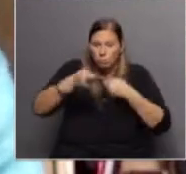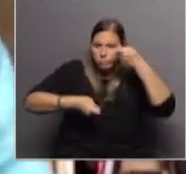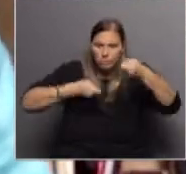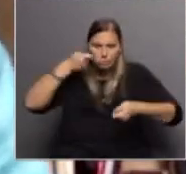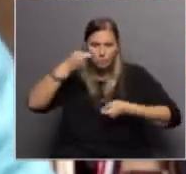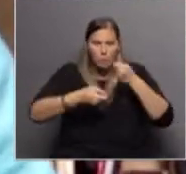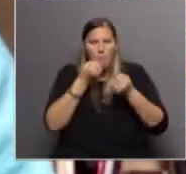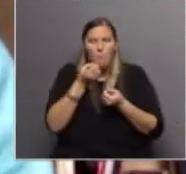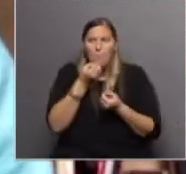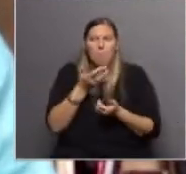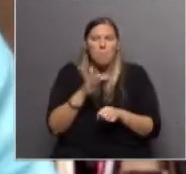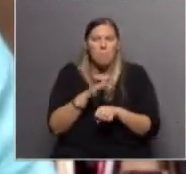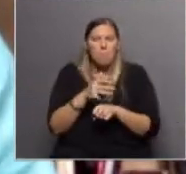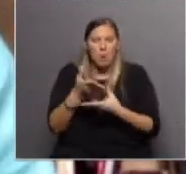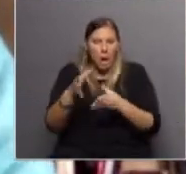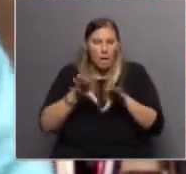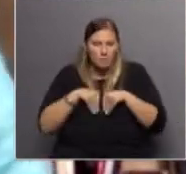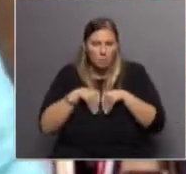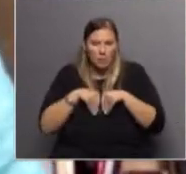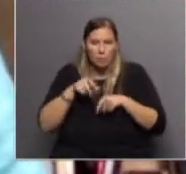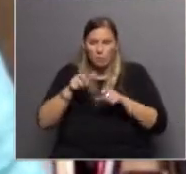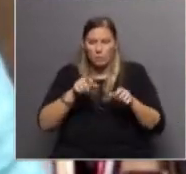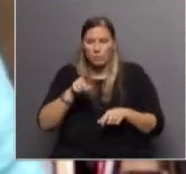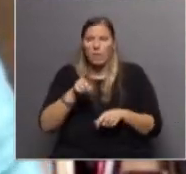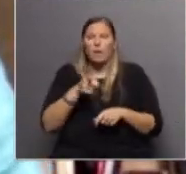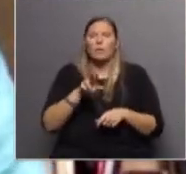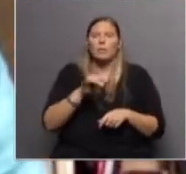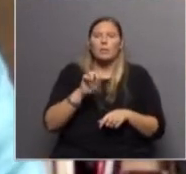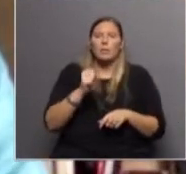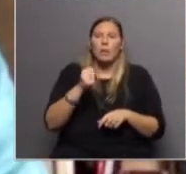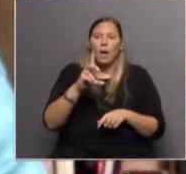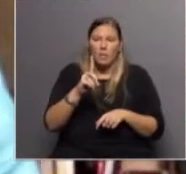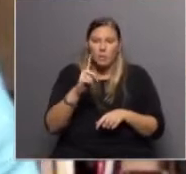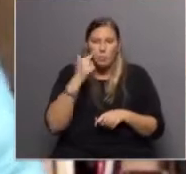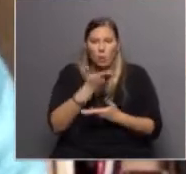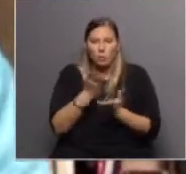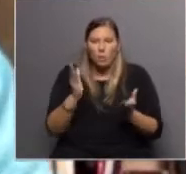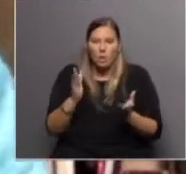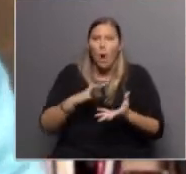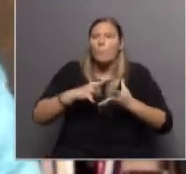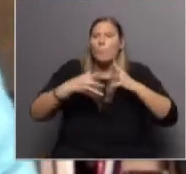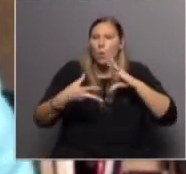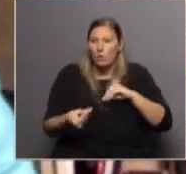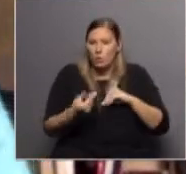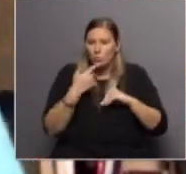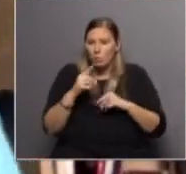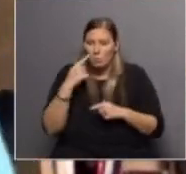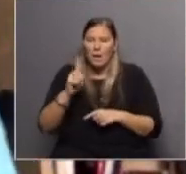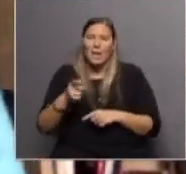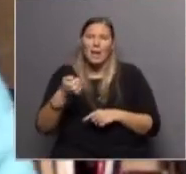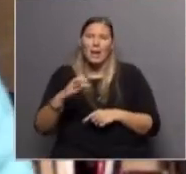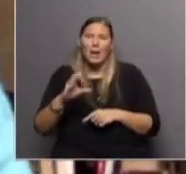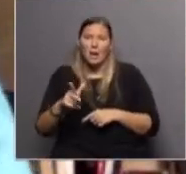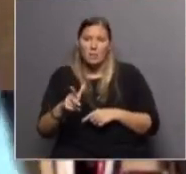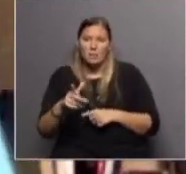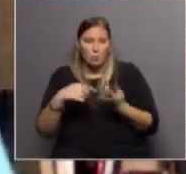es bienvenido y gente del GIAD ha mostrado cosas, yo que sé, modelos, por ejemplo, para el GACH, pero gente que